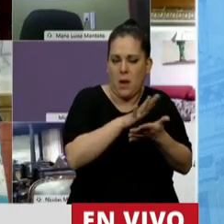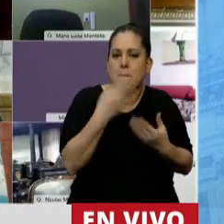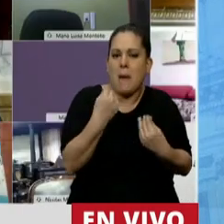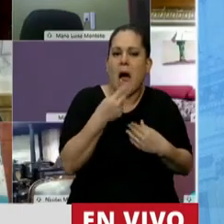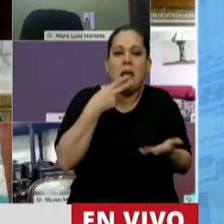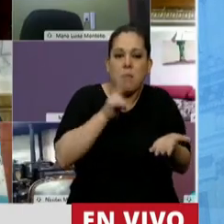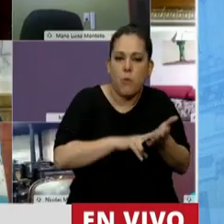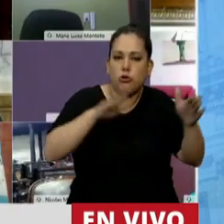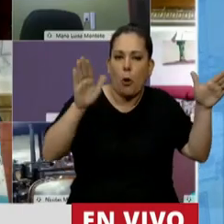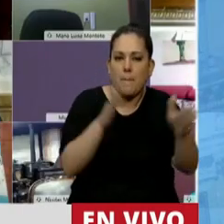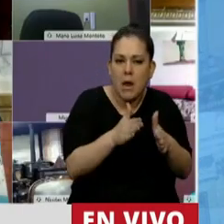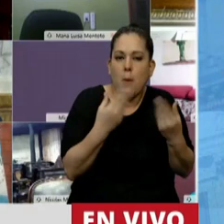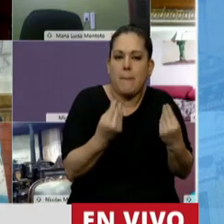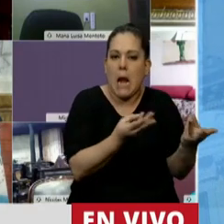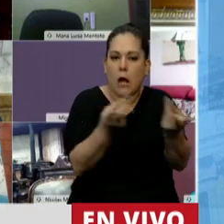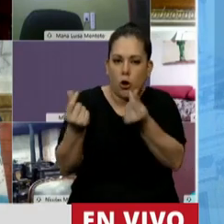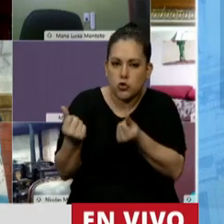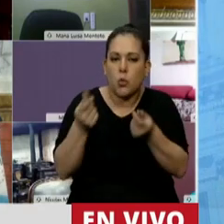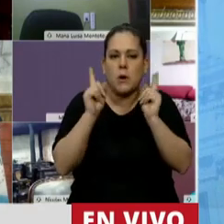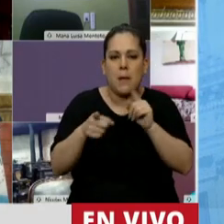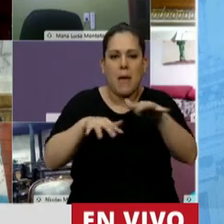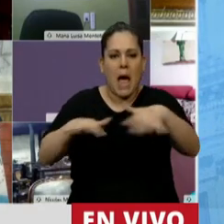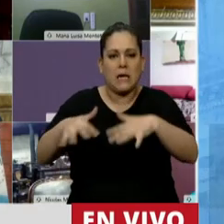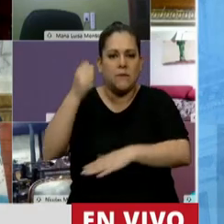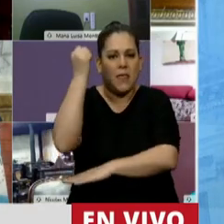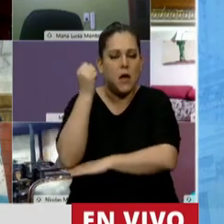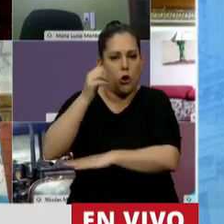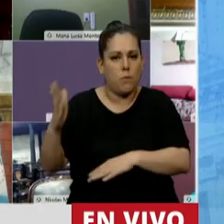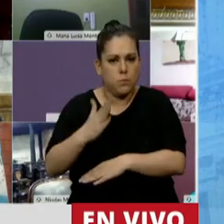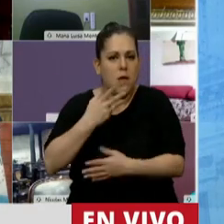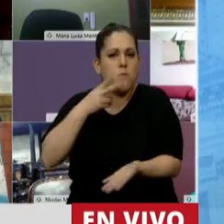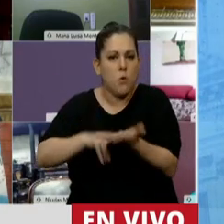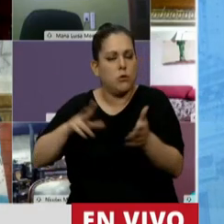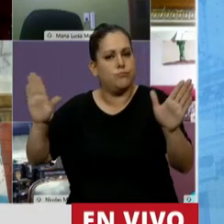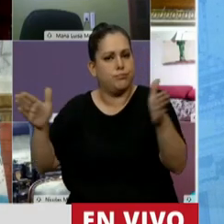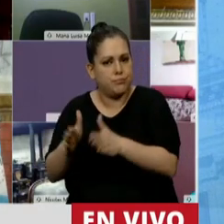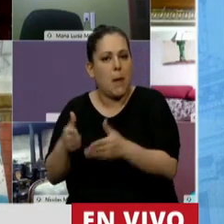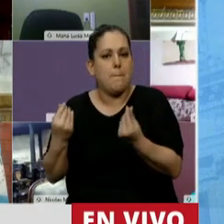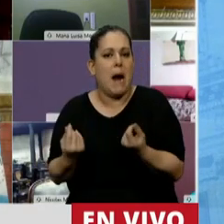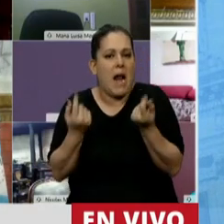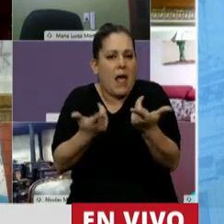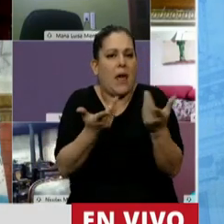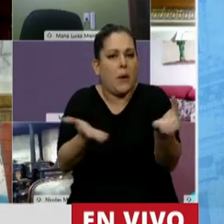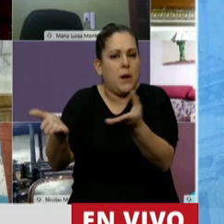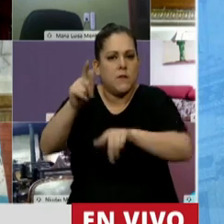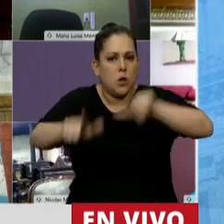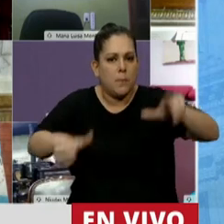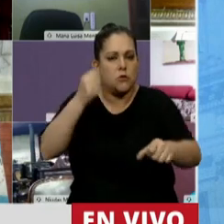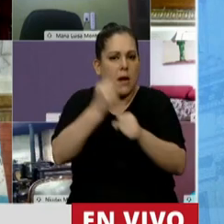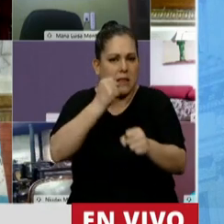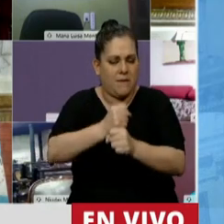reducir impuestos al consumo y a la actividad económica, favoreciendo la generación de trabajo y beneficiando a los más